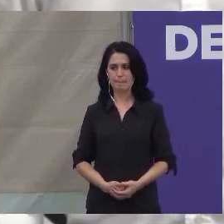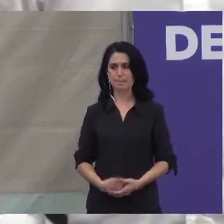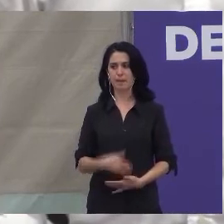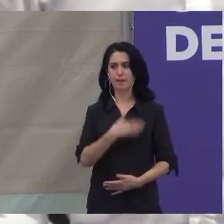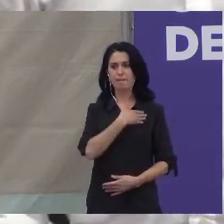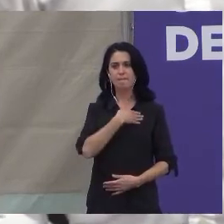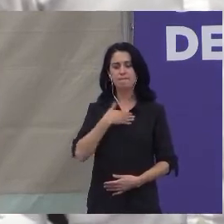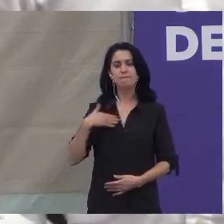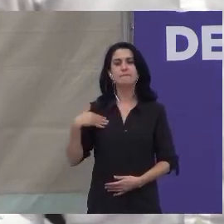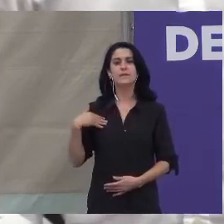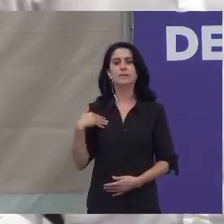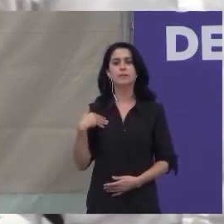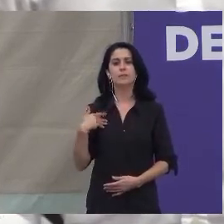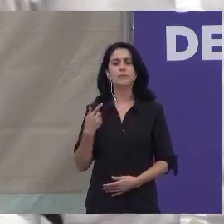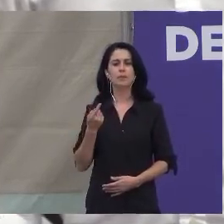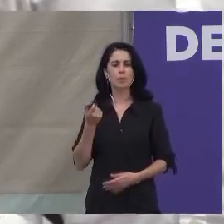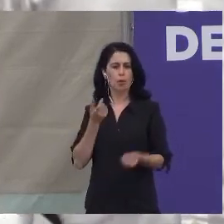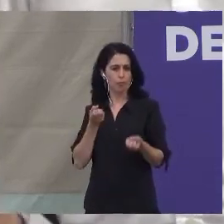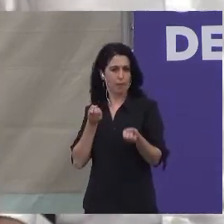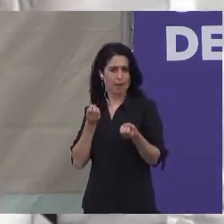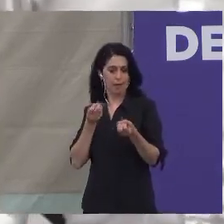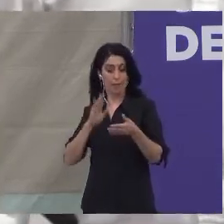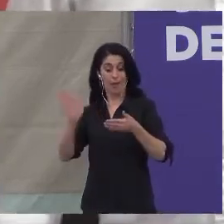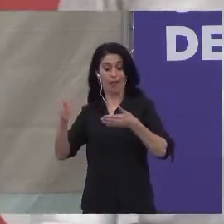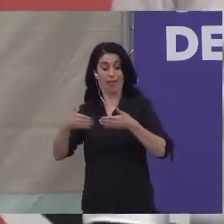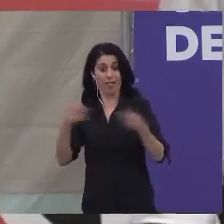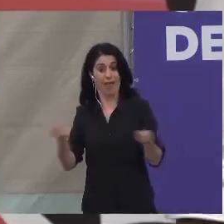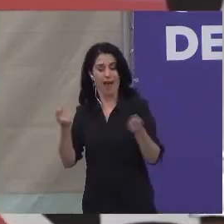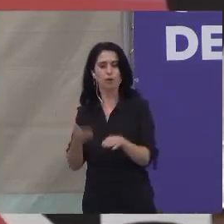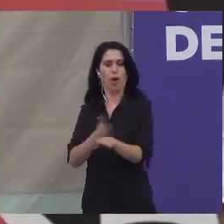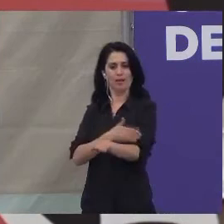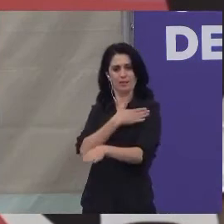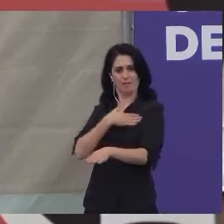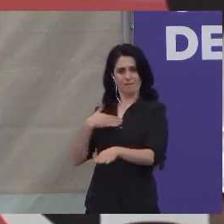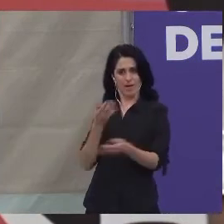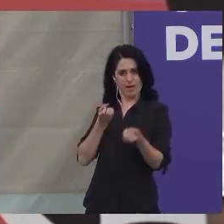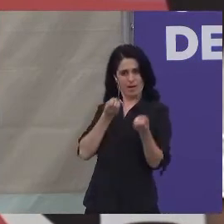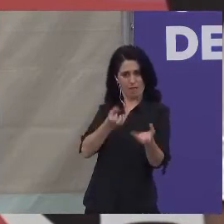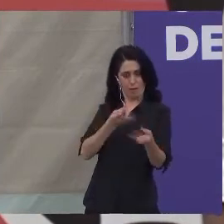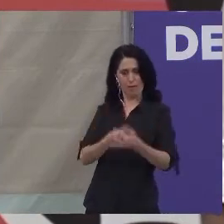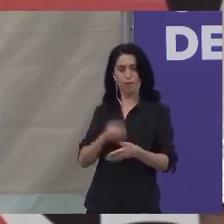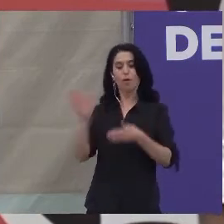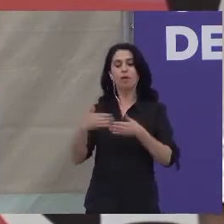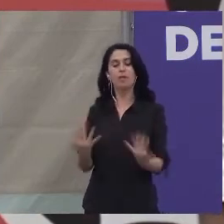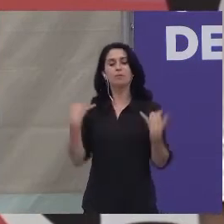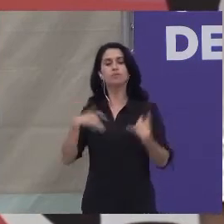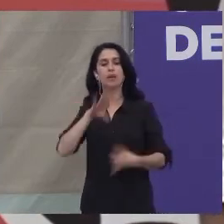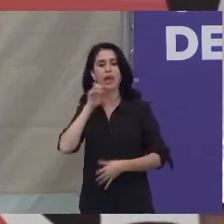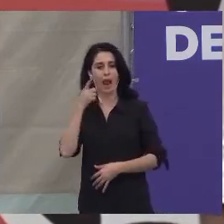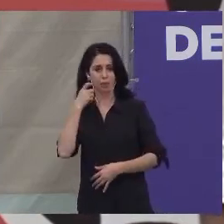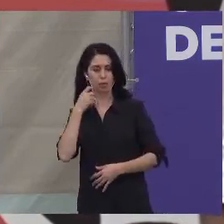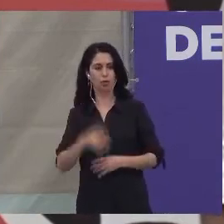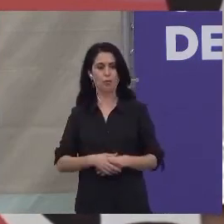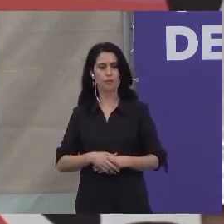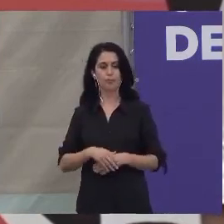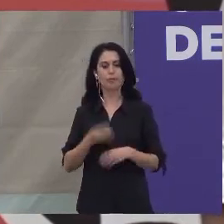Quiero dar una pequeña información previa al cierre del acto que va a hacer Antonio y es que la comisión